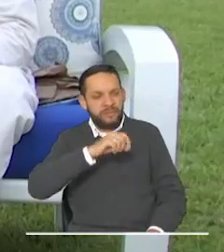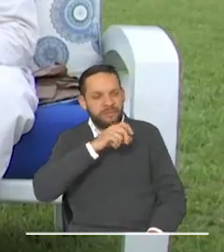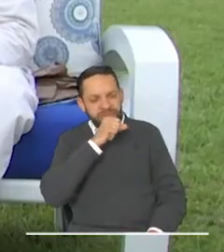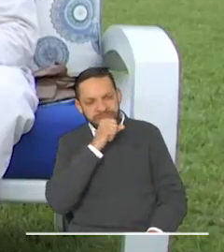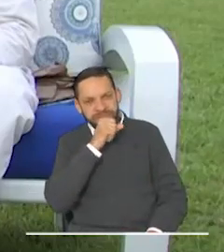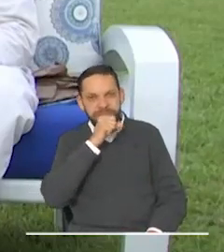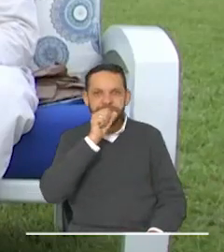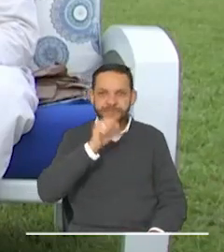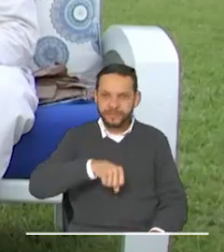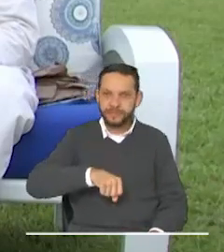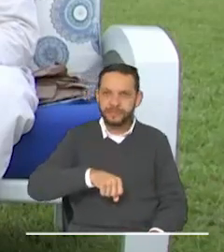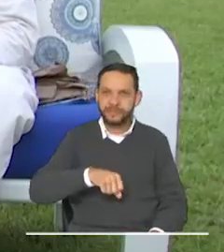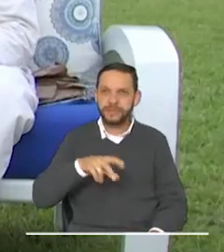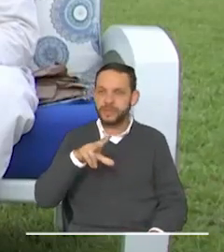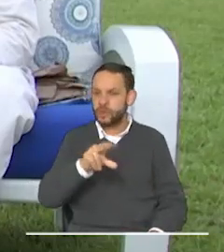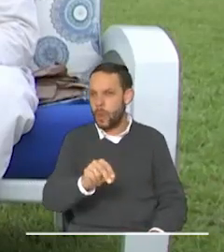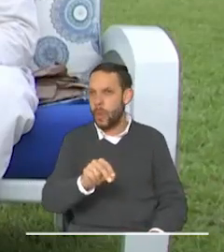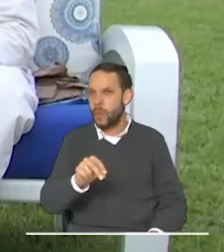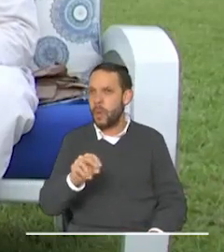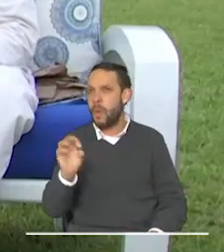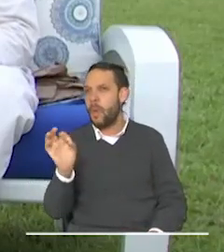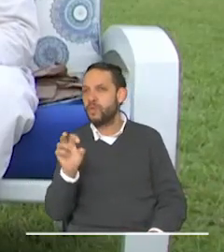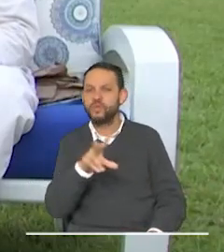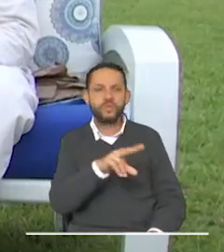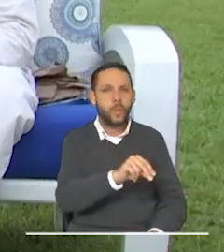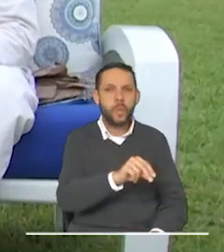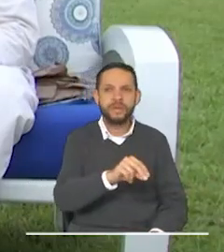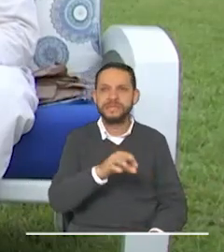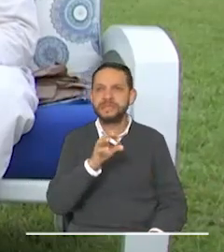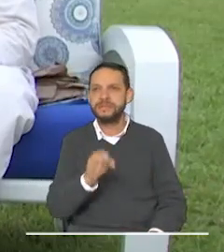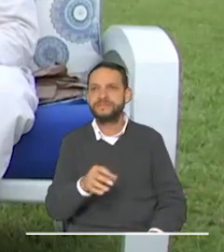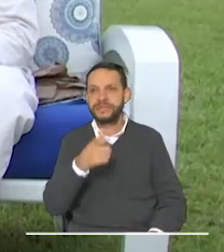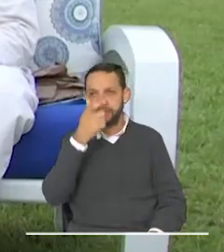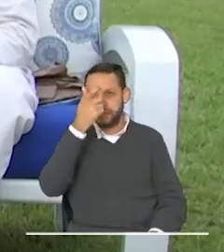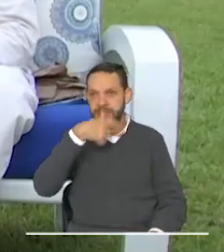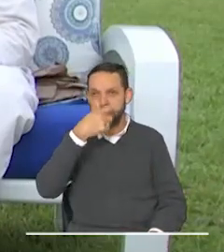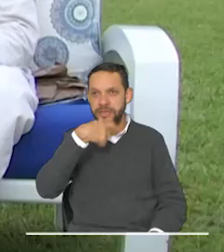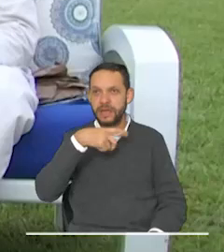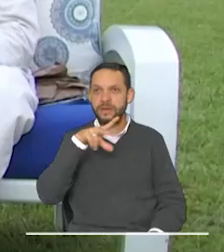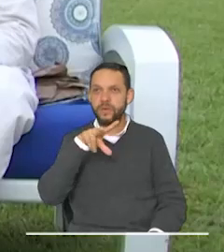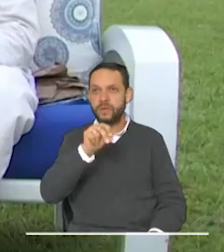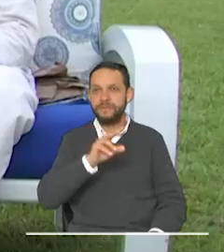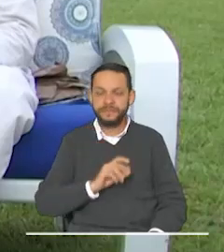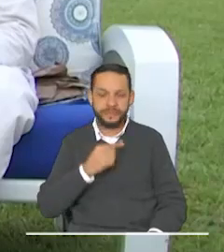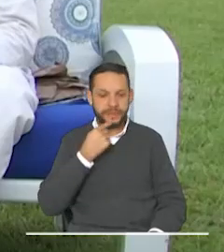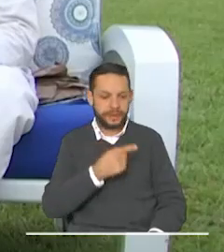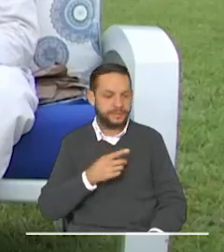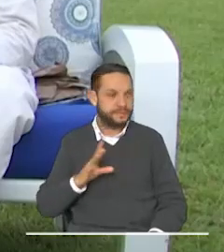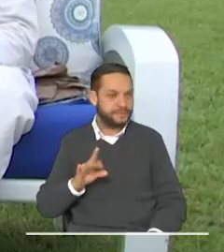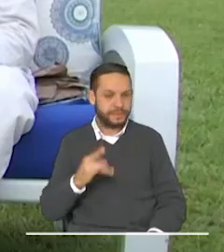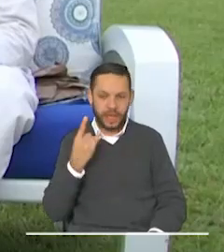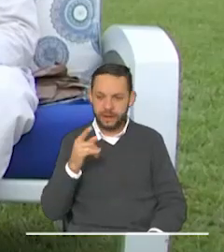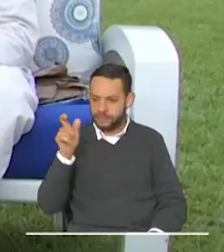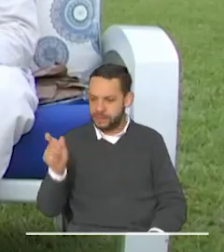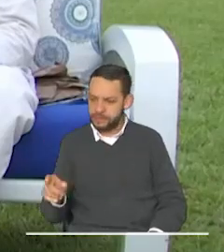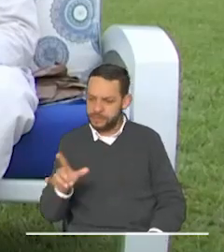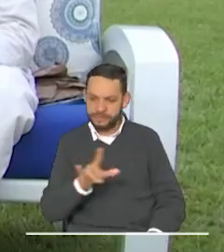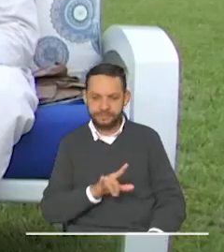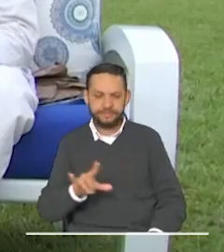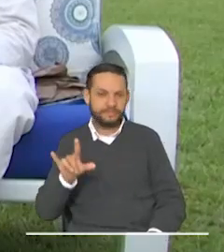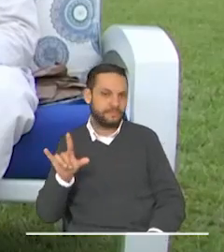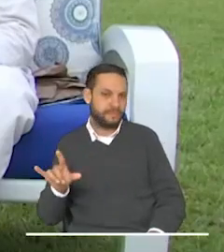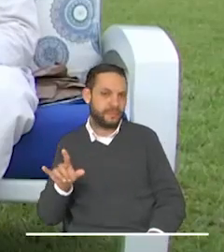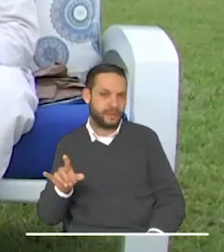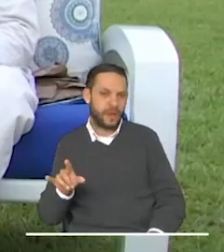no yo no necesito decirle no a nadie yo usted puede tener alguien que ama a su lado pero ese alguien que ama usted